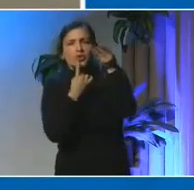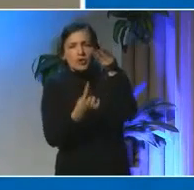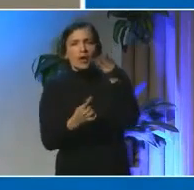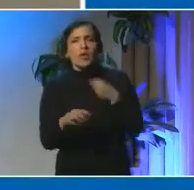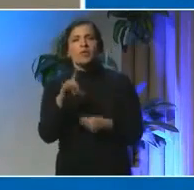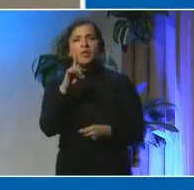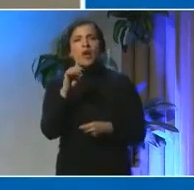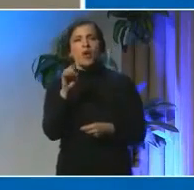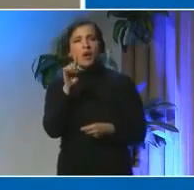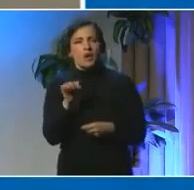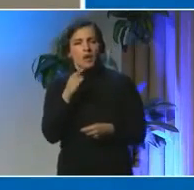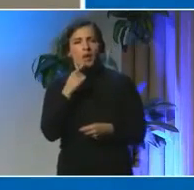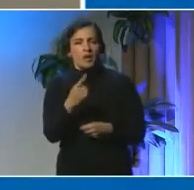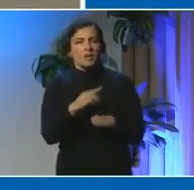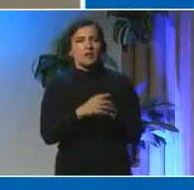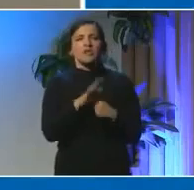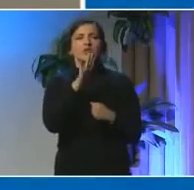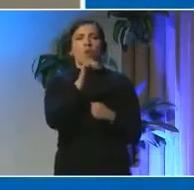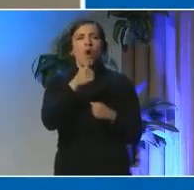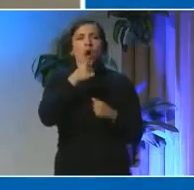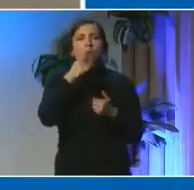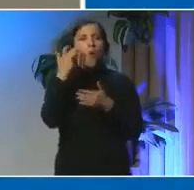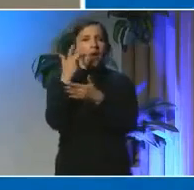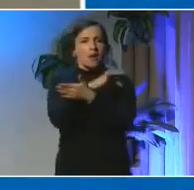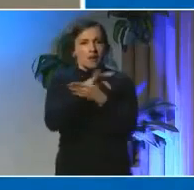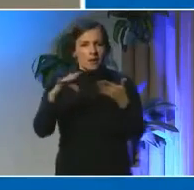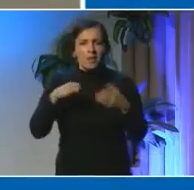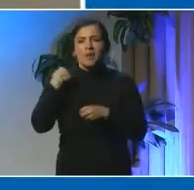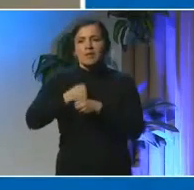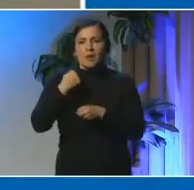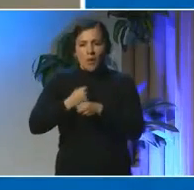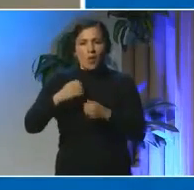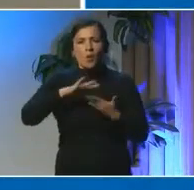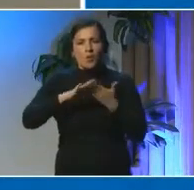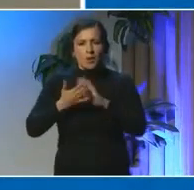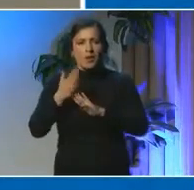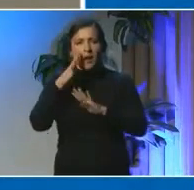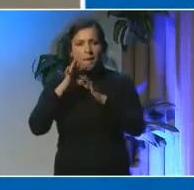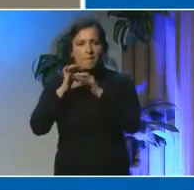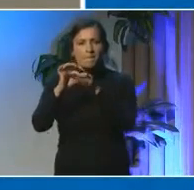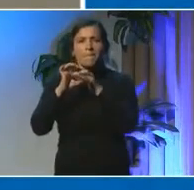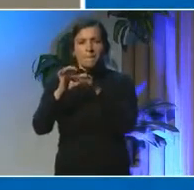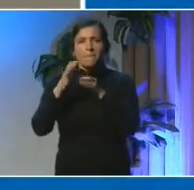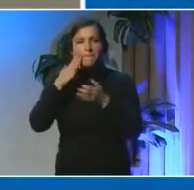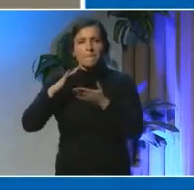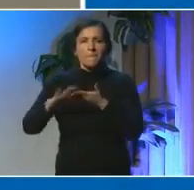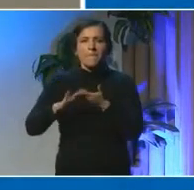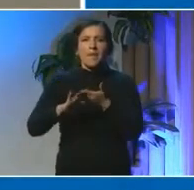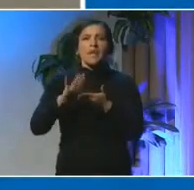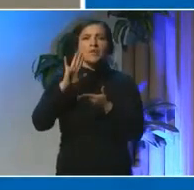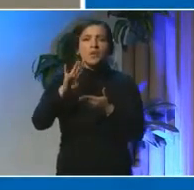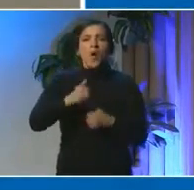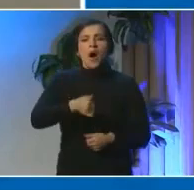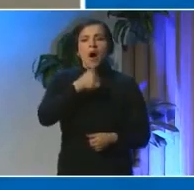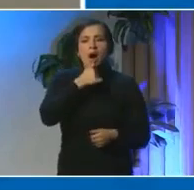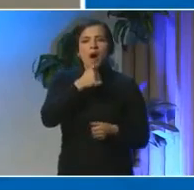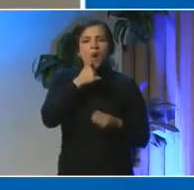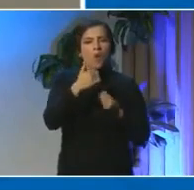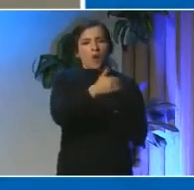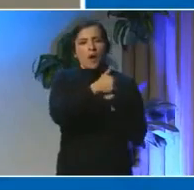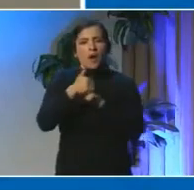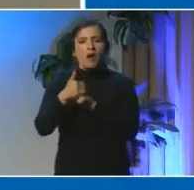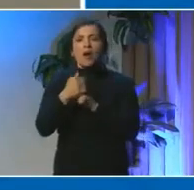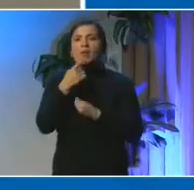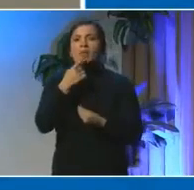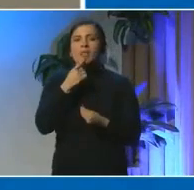Tenemos que trabajar con las comunidades que el agua y el saneamiento pasa por las comunidades que la protección del agua eh tiene que estar